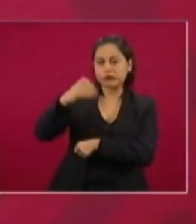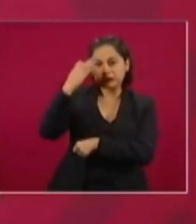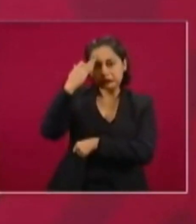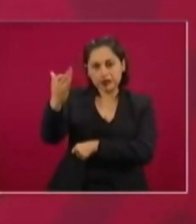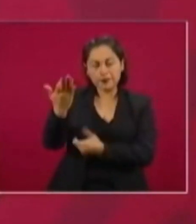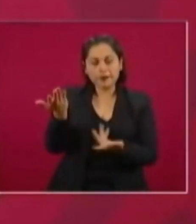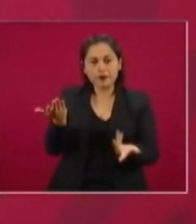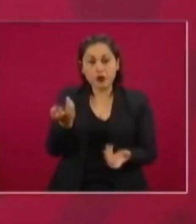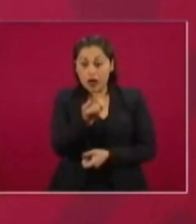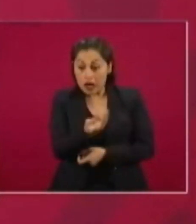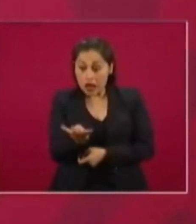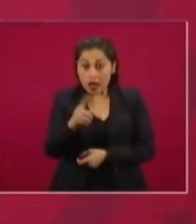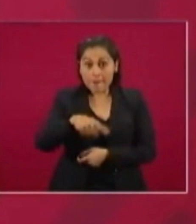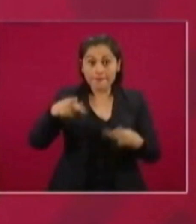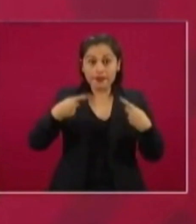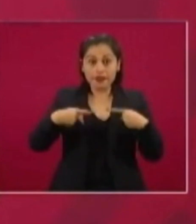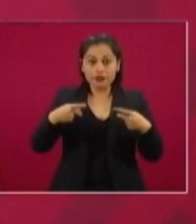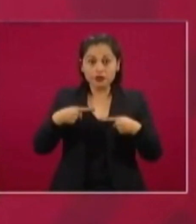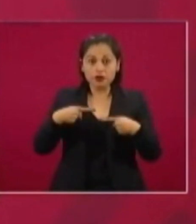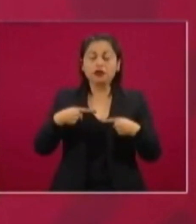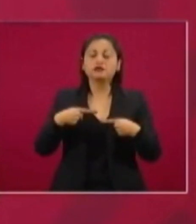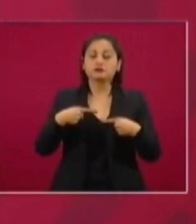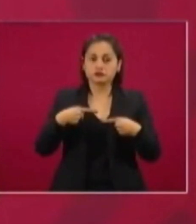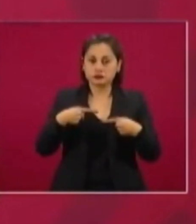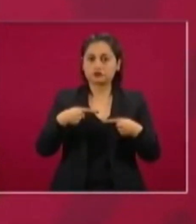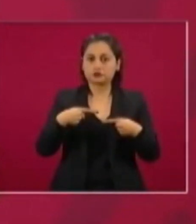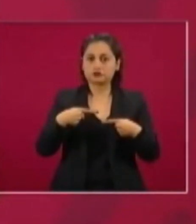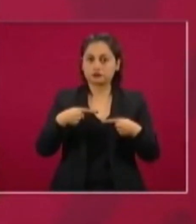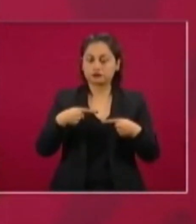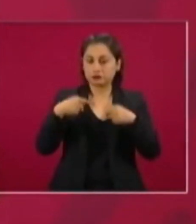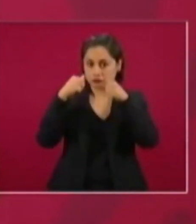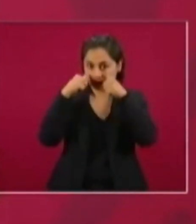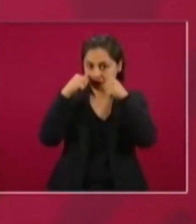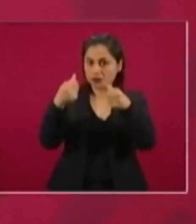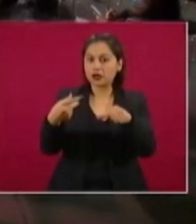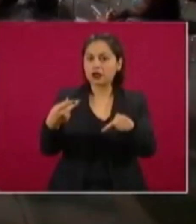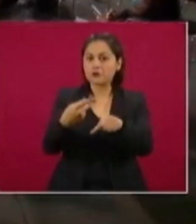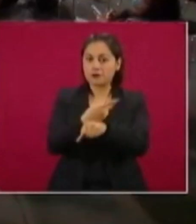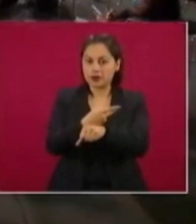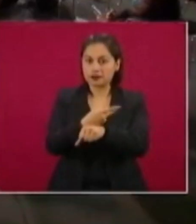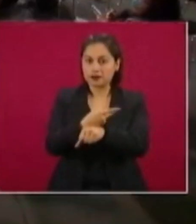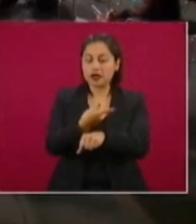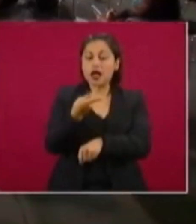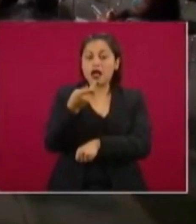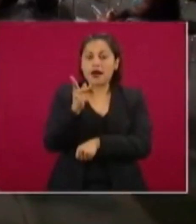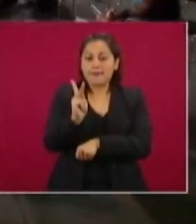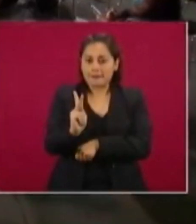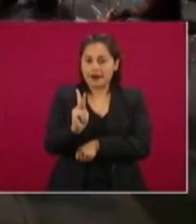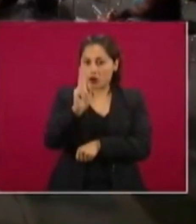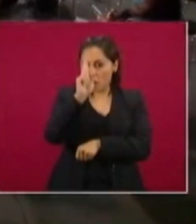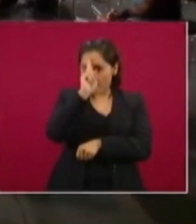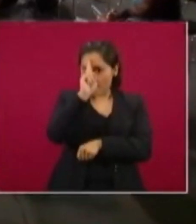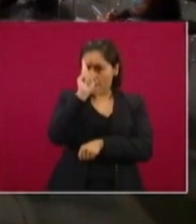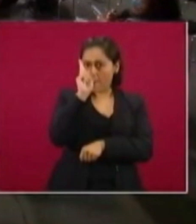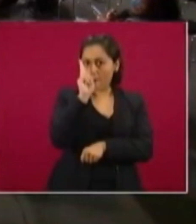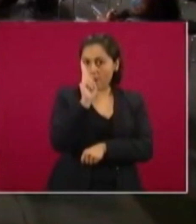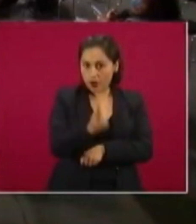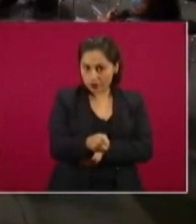pero no es que se va a impedir la subcontratación y